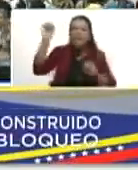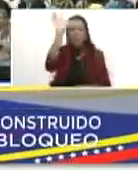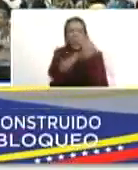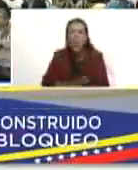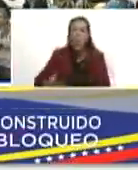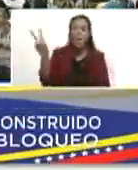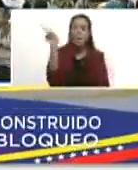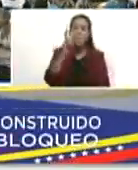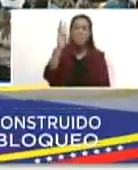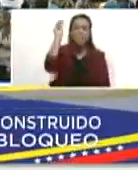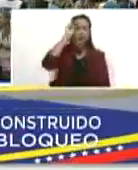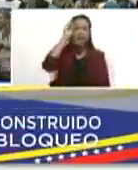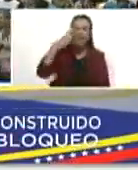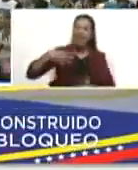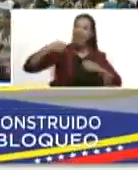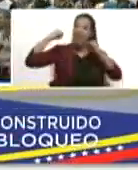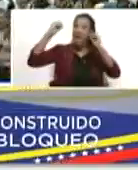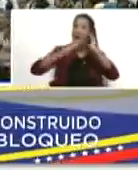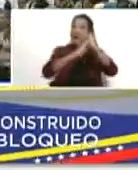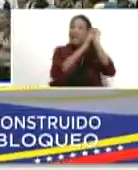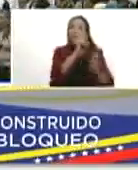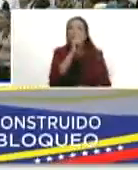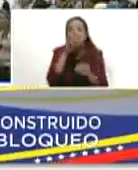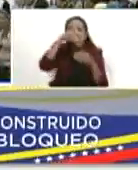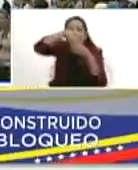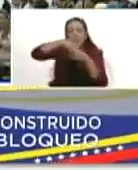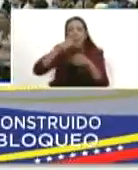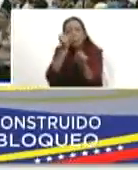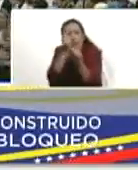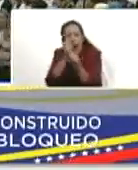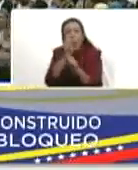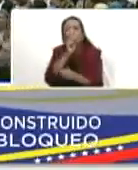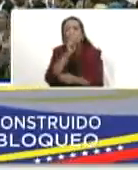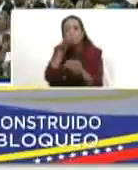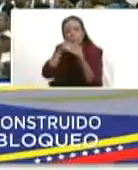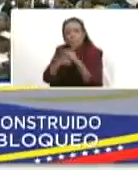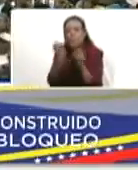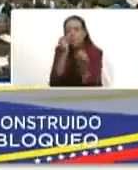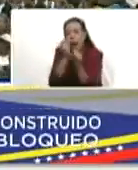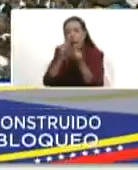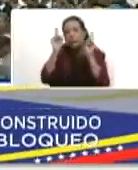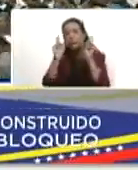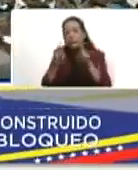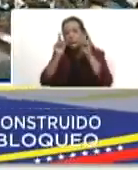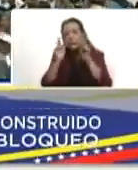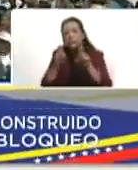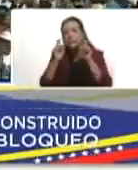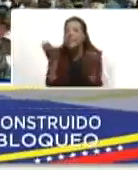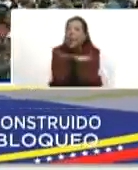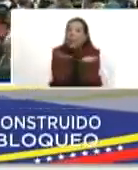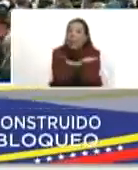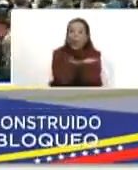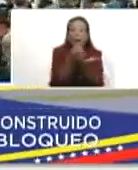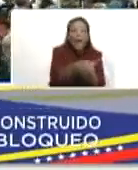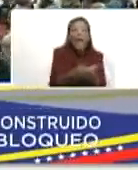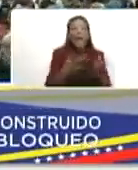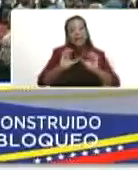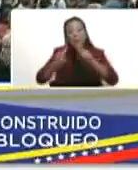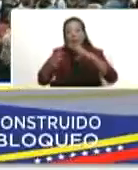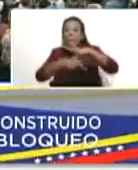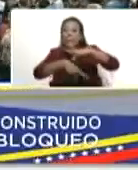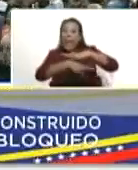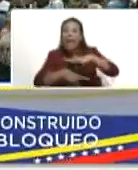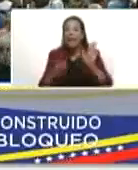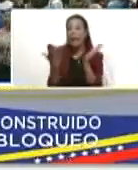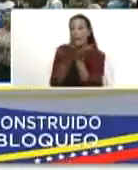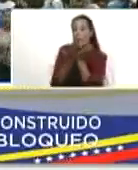patria Héroes anónimo héroes y heroína de la escuela inicial de la